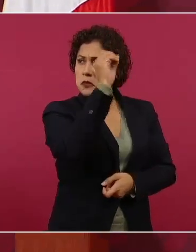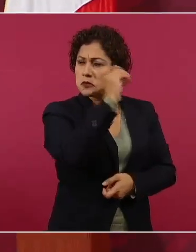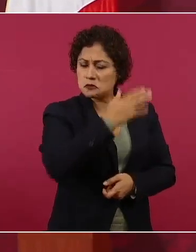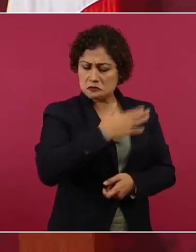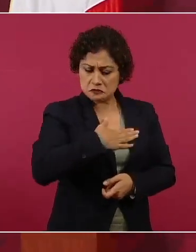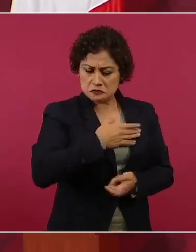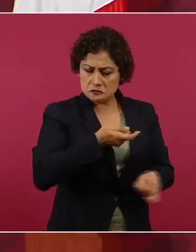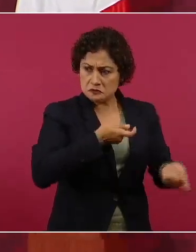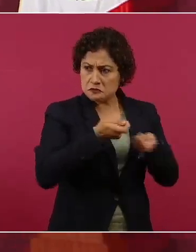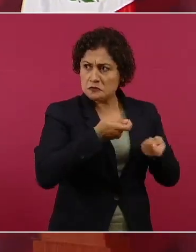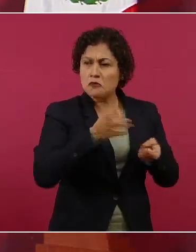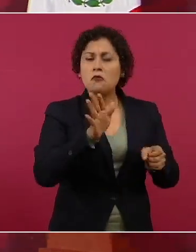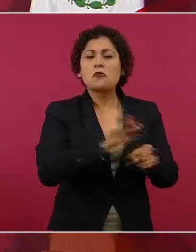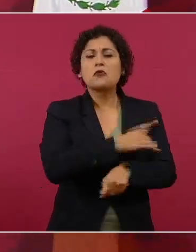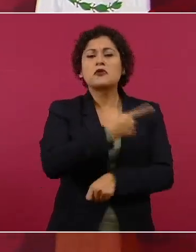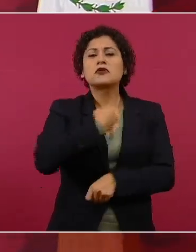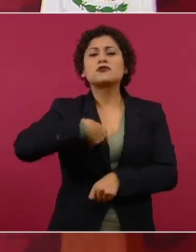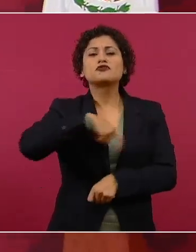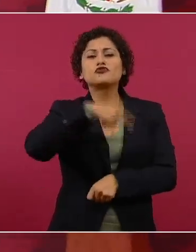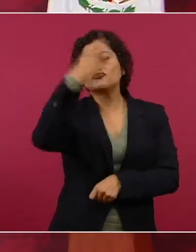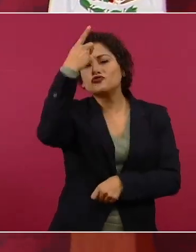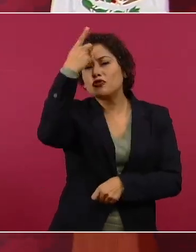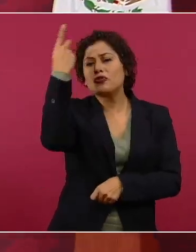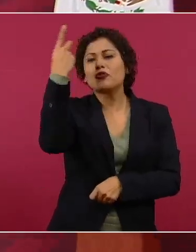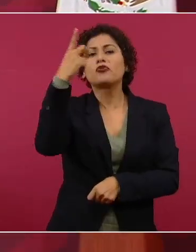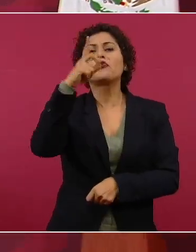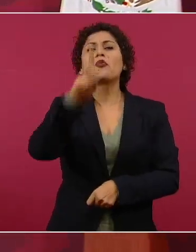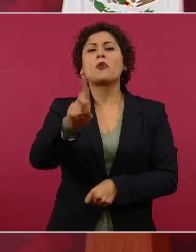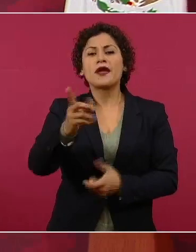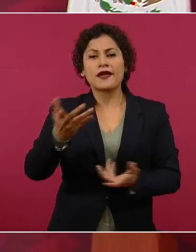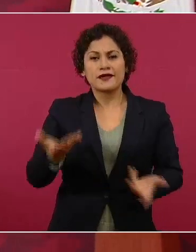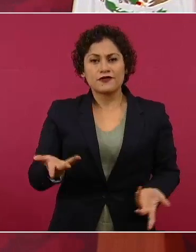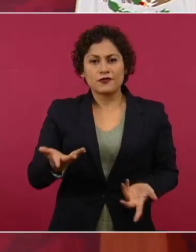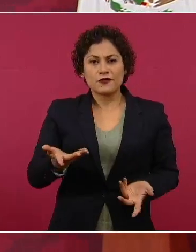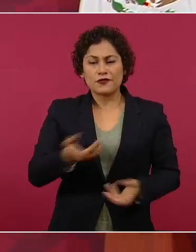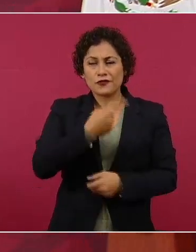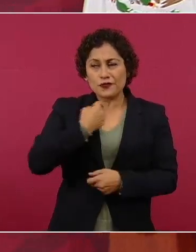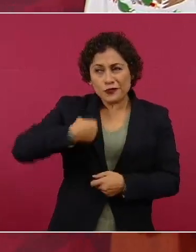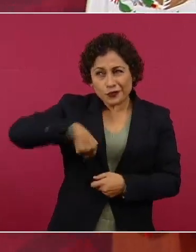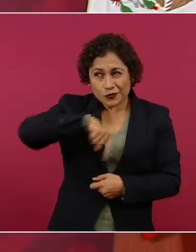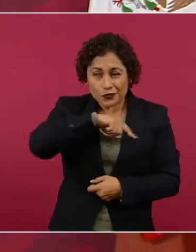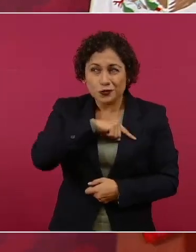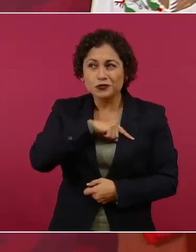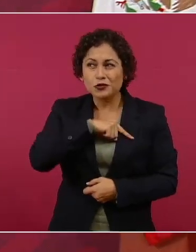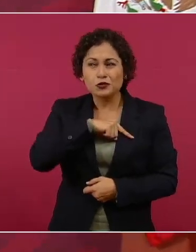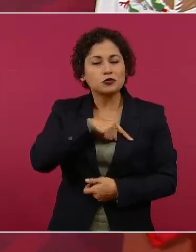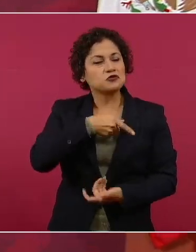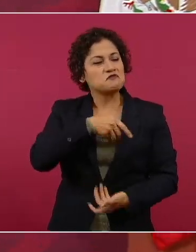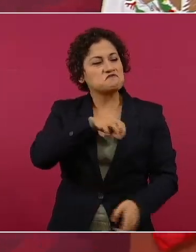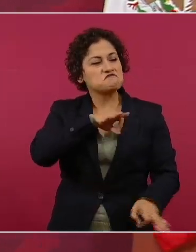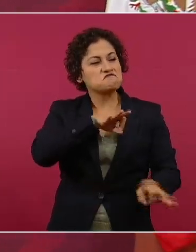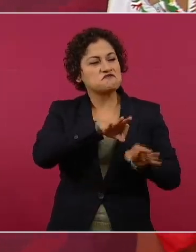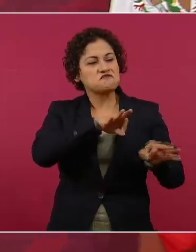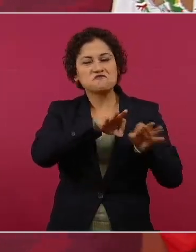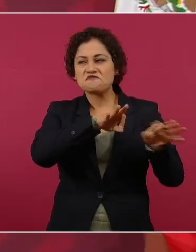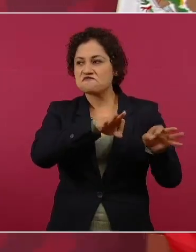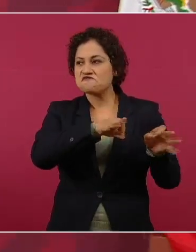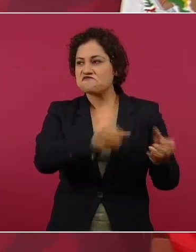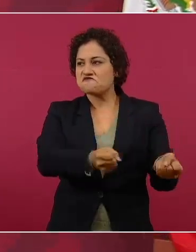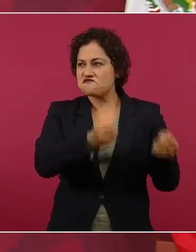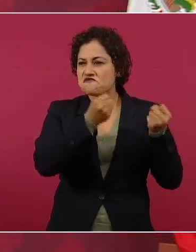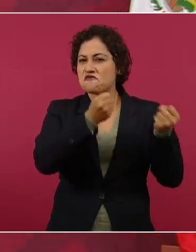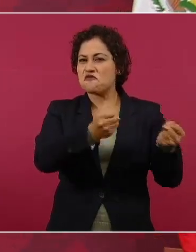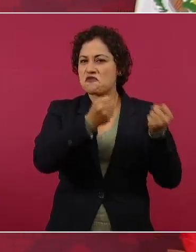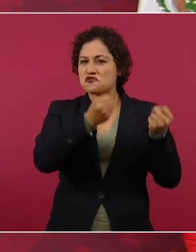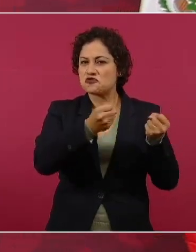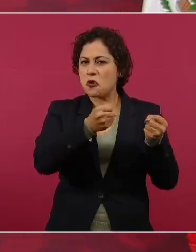porque somos los dueños o tenemos mucha influencia en los